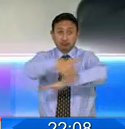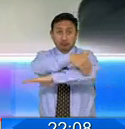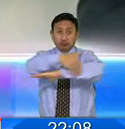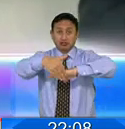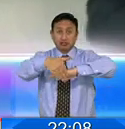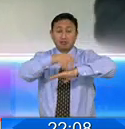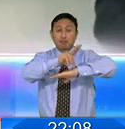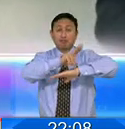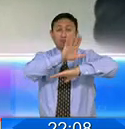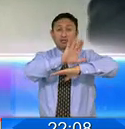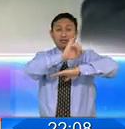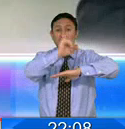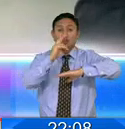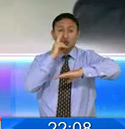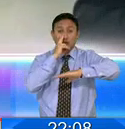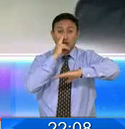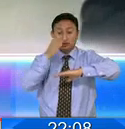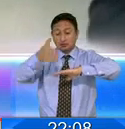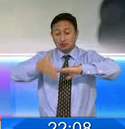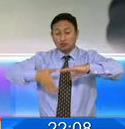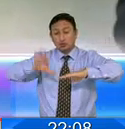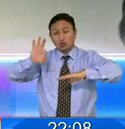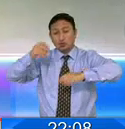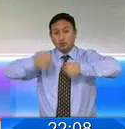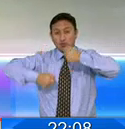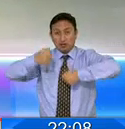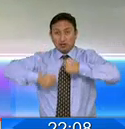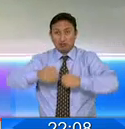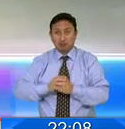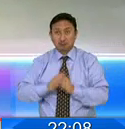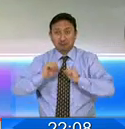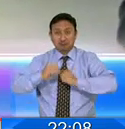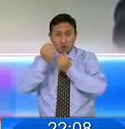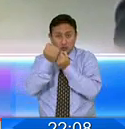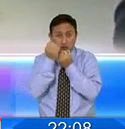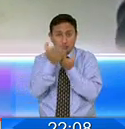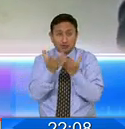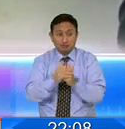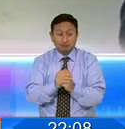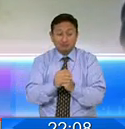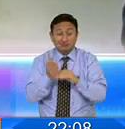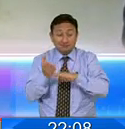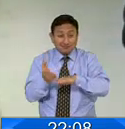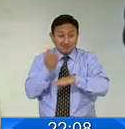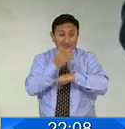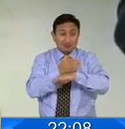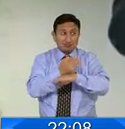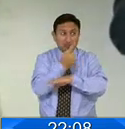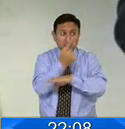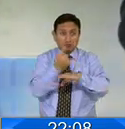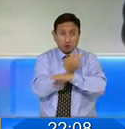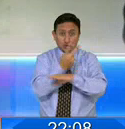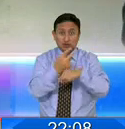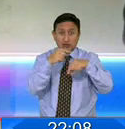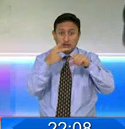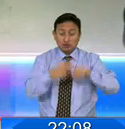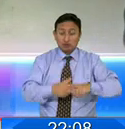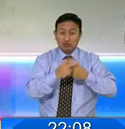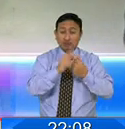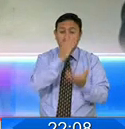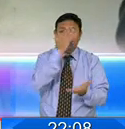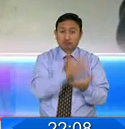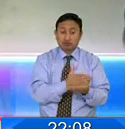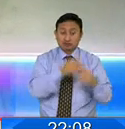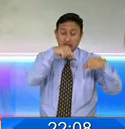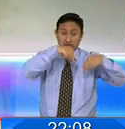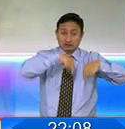calles 25 de junio y 9 de mayo. Para darles a conocer que hace pocas horas dio inicio al toque de queda acá